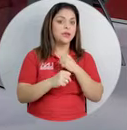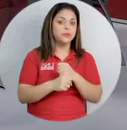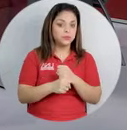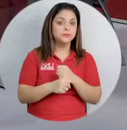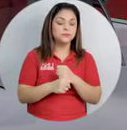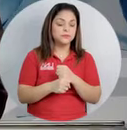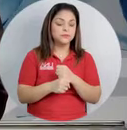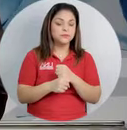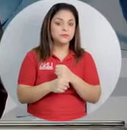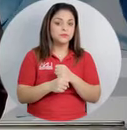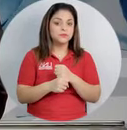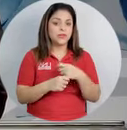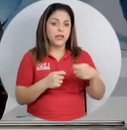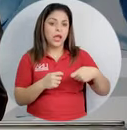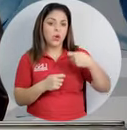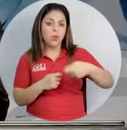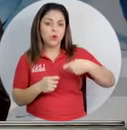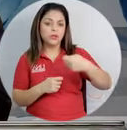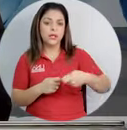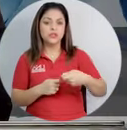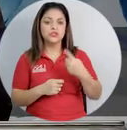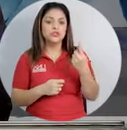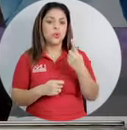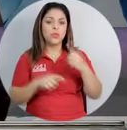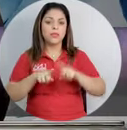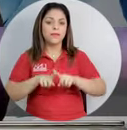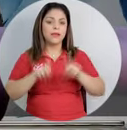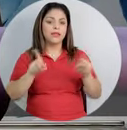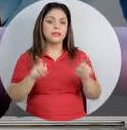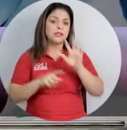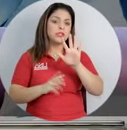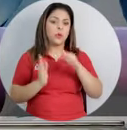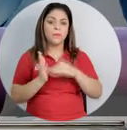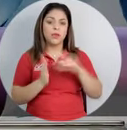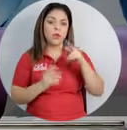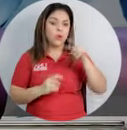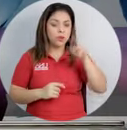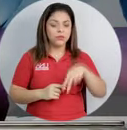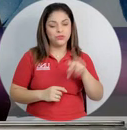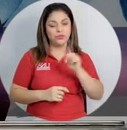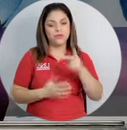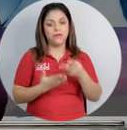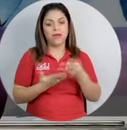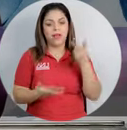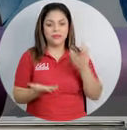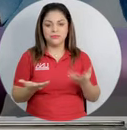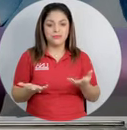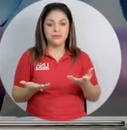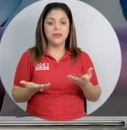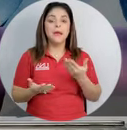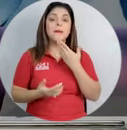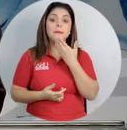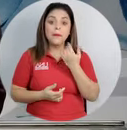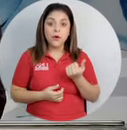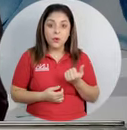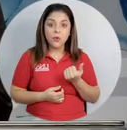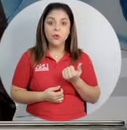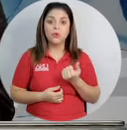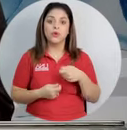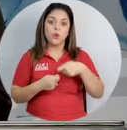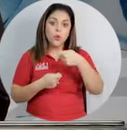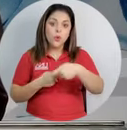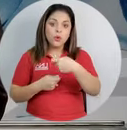10 años, lo que me hacen al día de hoy en la cuota son 5,000 colones, entonces no vale la pena, porque esos 5,000 colones, tal